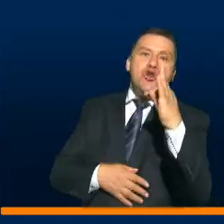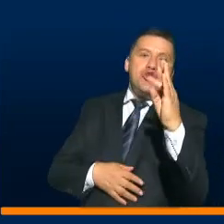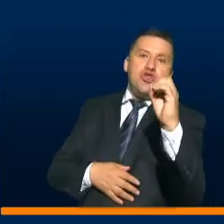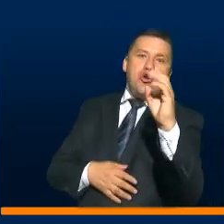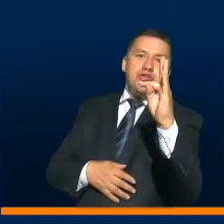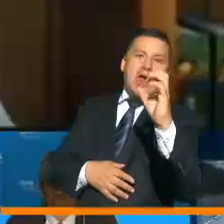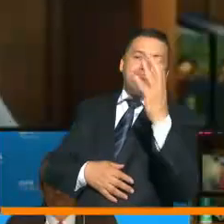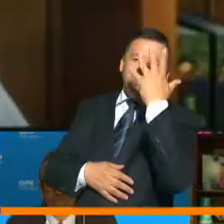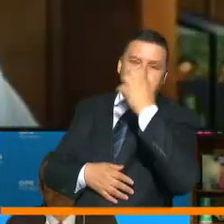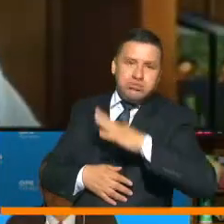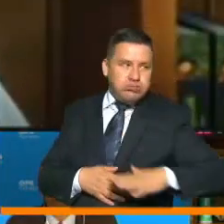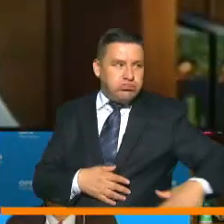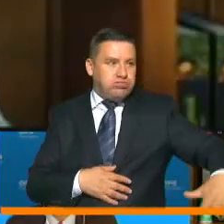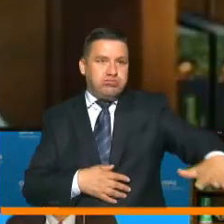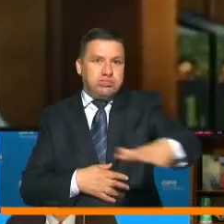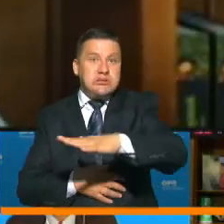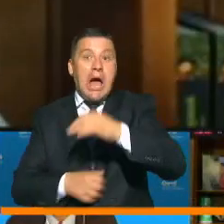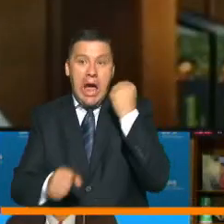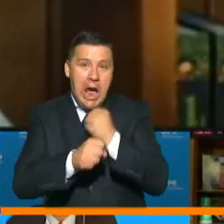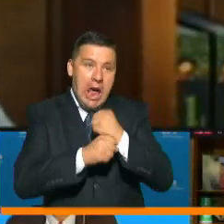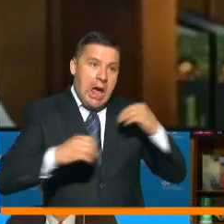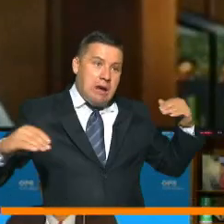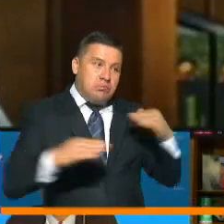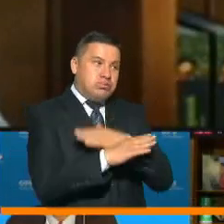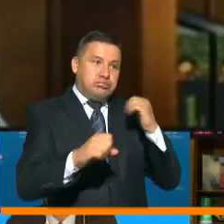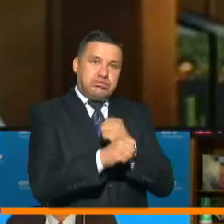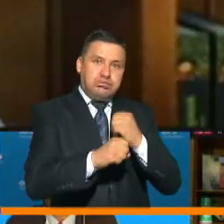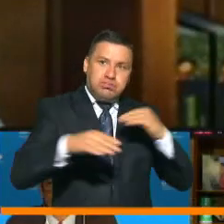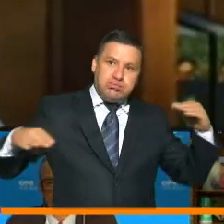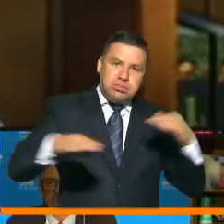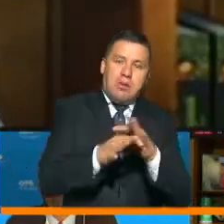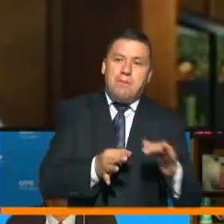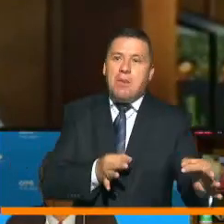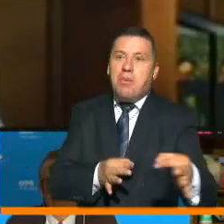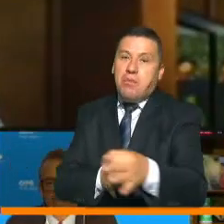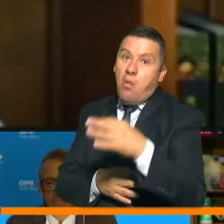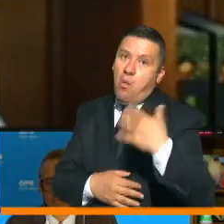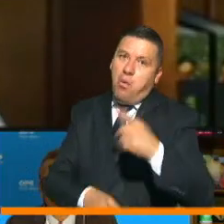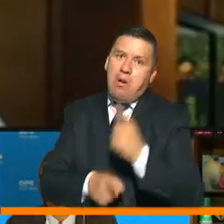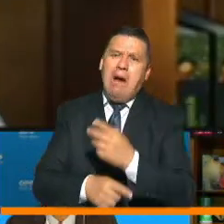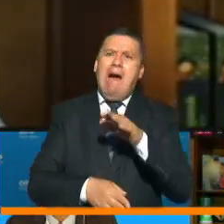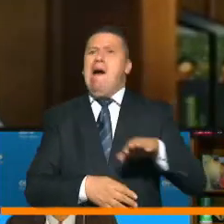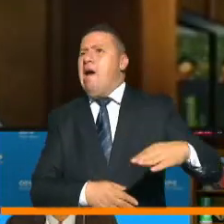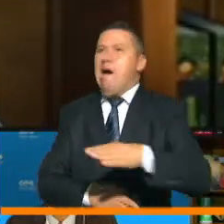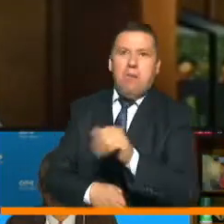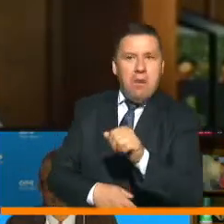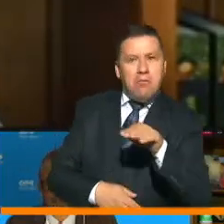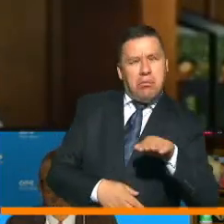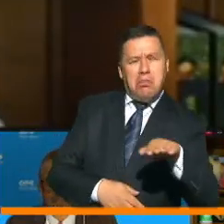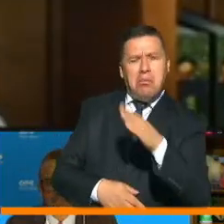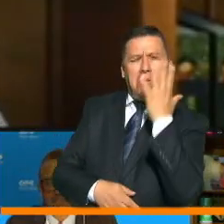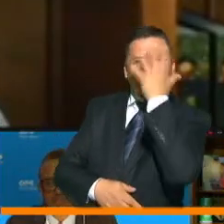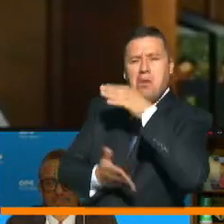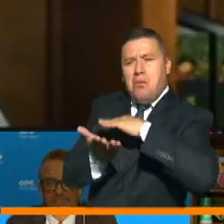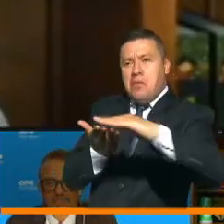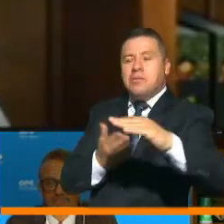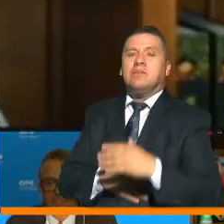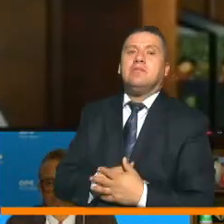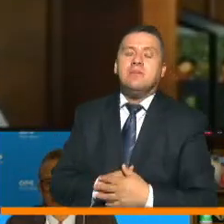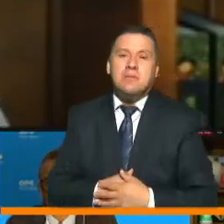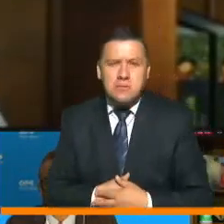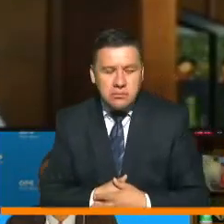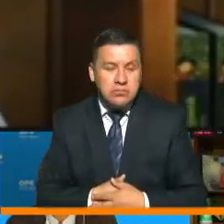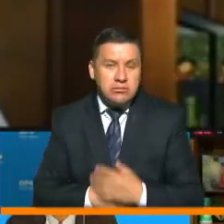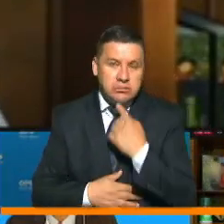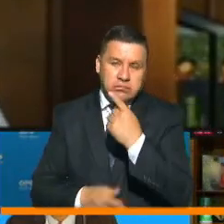pues ya tiene una conexión vial muy importante que nos permite llegar a todos estos municipios sin ninguna dificultad por una excelente carretera. Allí salimos,